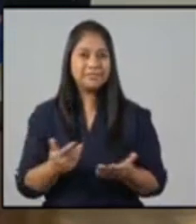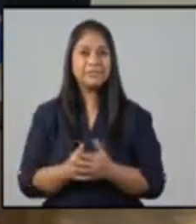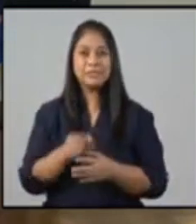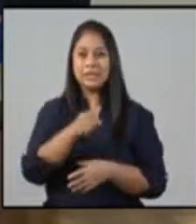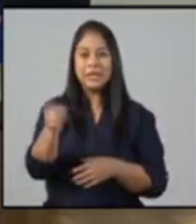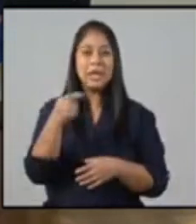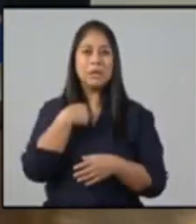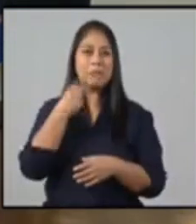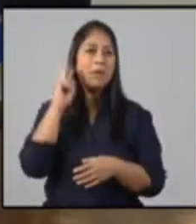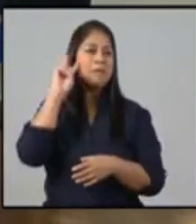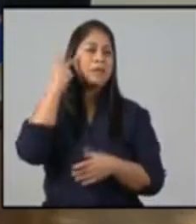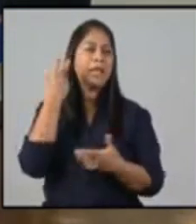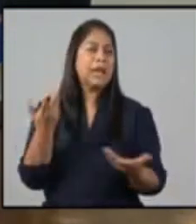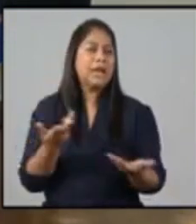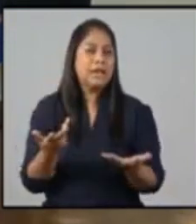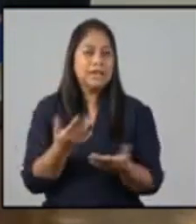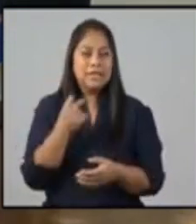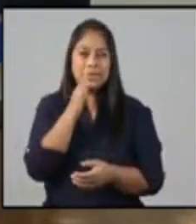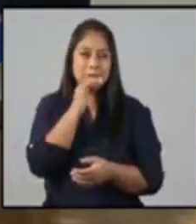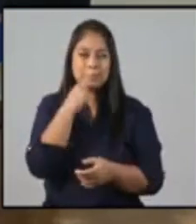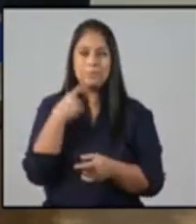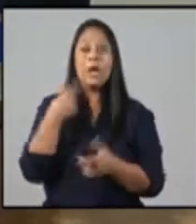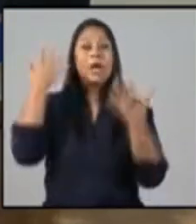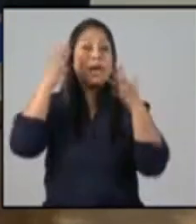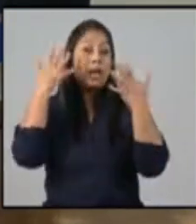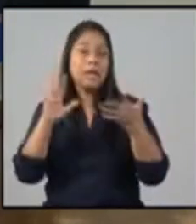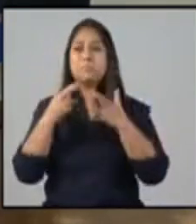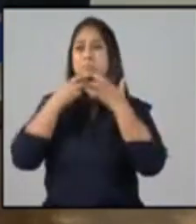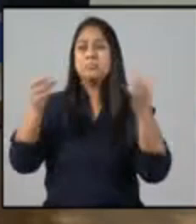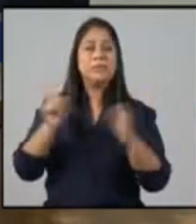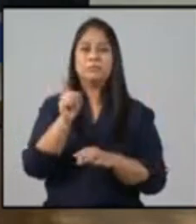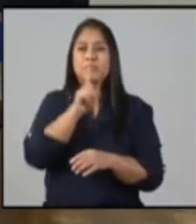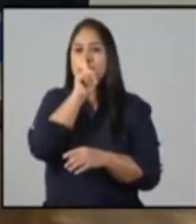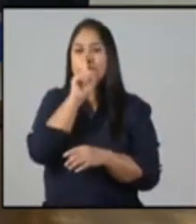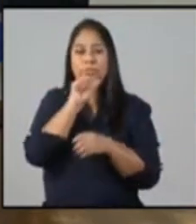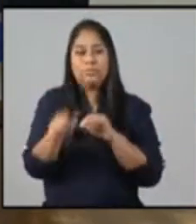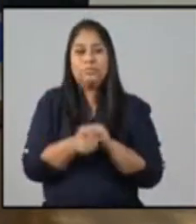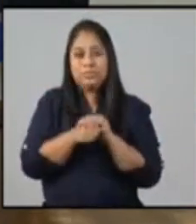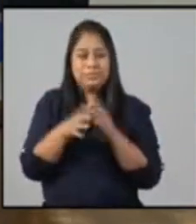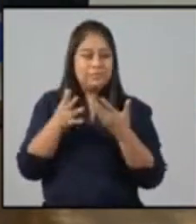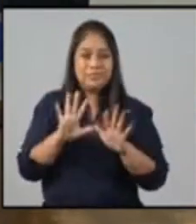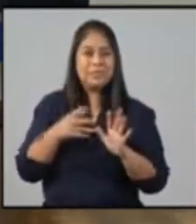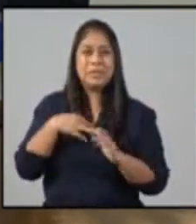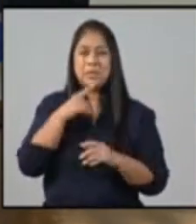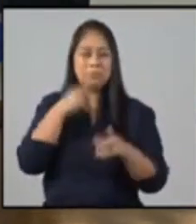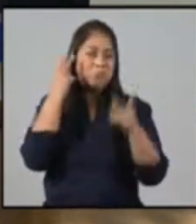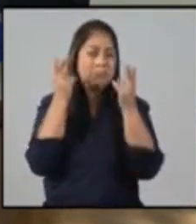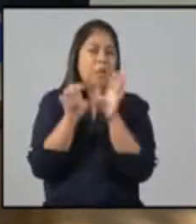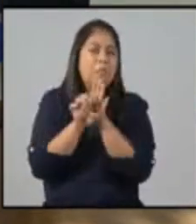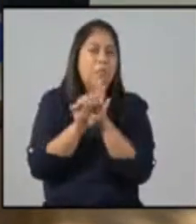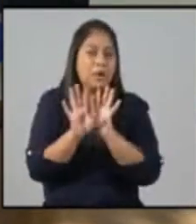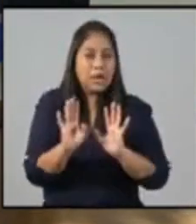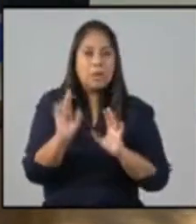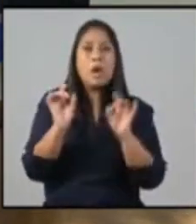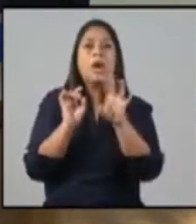por qué inventárselo, ni no es ningún cumplido, no es nada público, es algo muy privado que me pasa mientras me voy a cortar el pelo o me